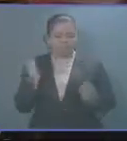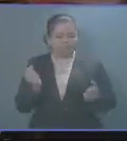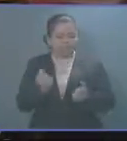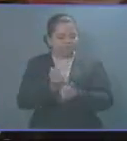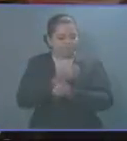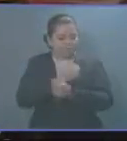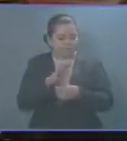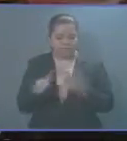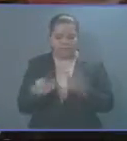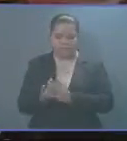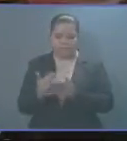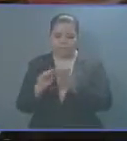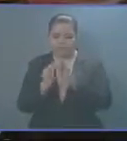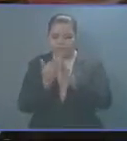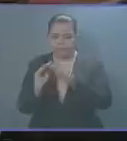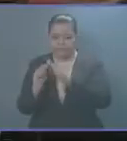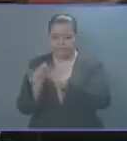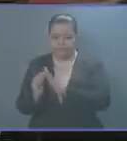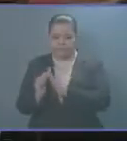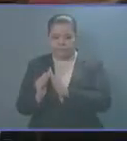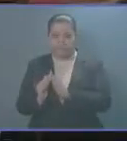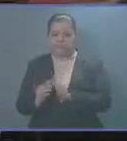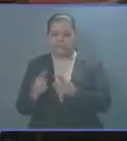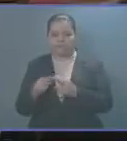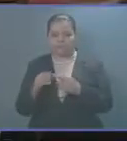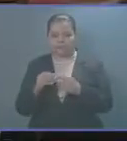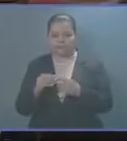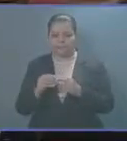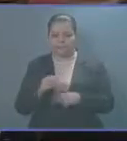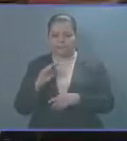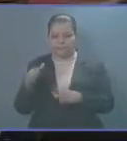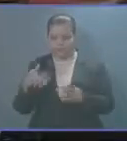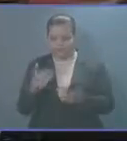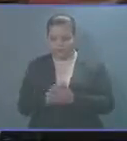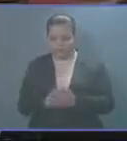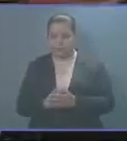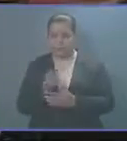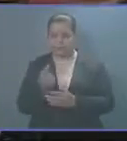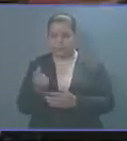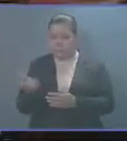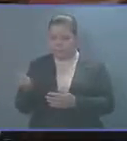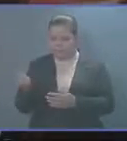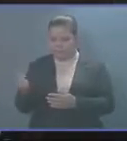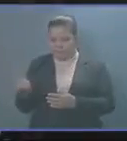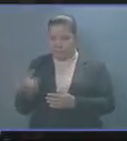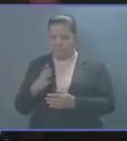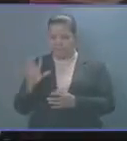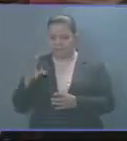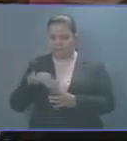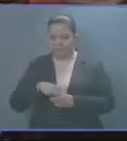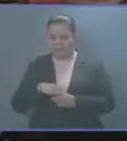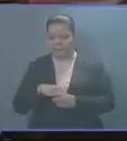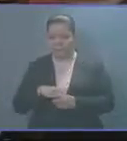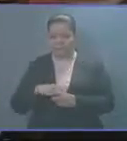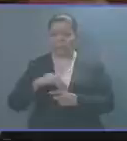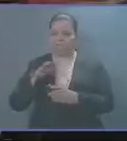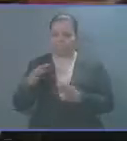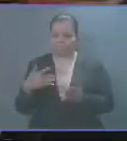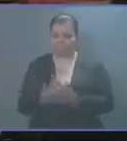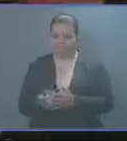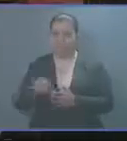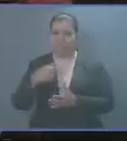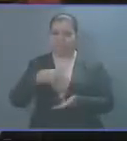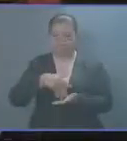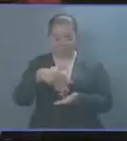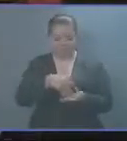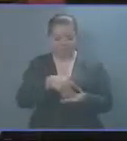la comunidad vicentina y principalmente por todos los miembros que pertenecemos a esta parroquia de San Vicente